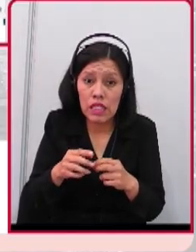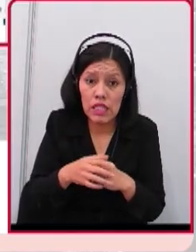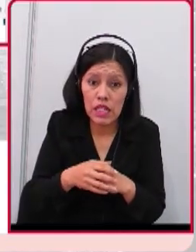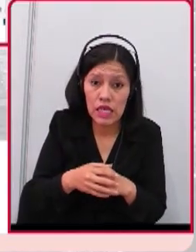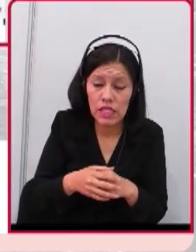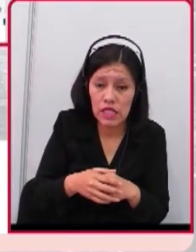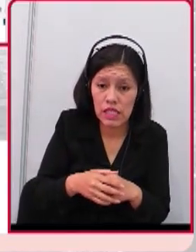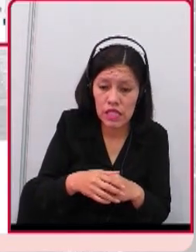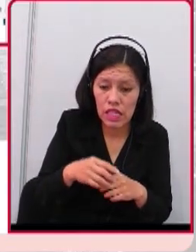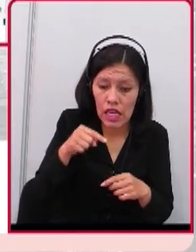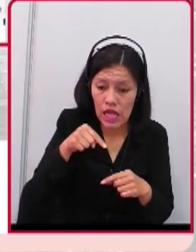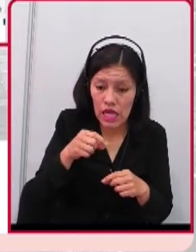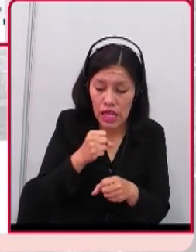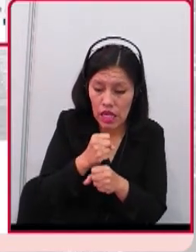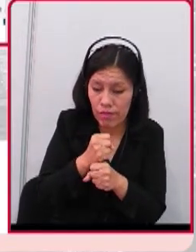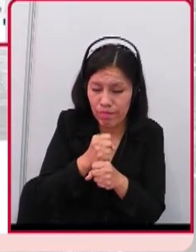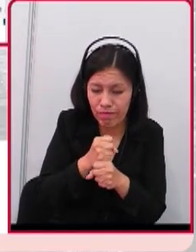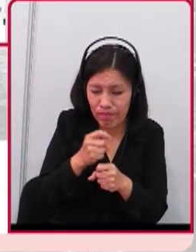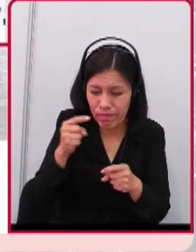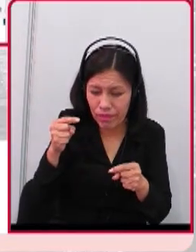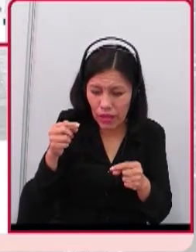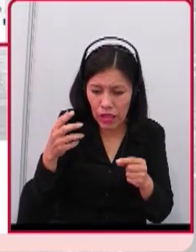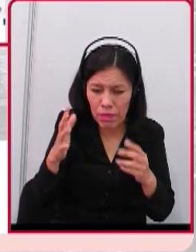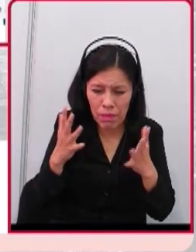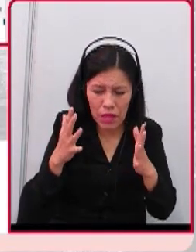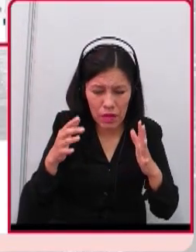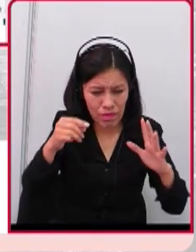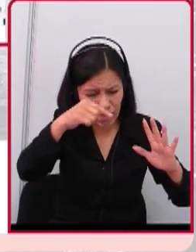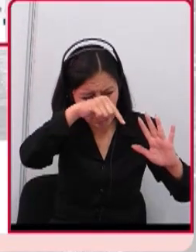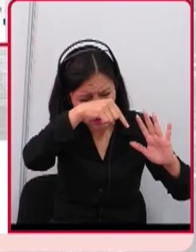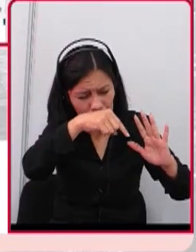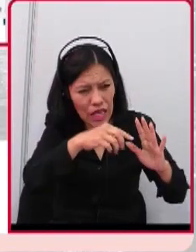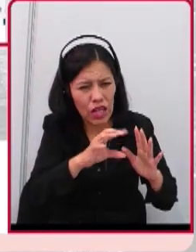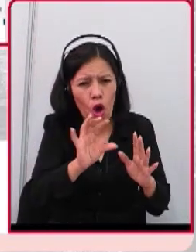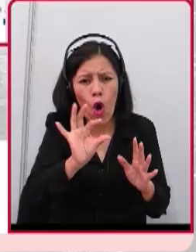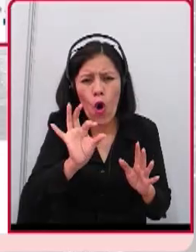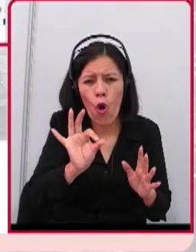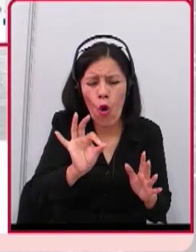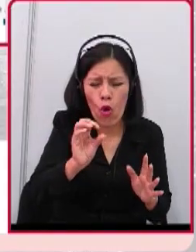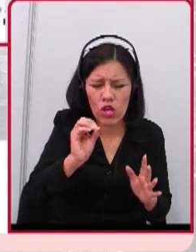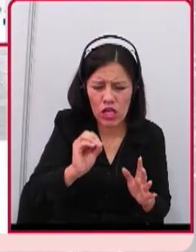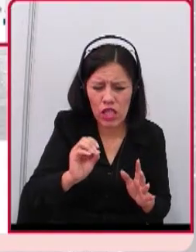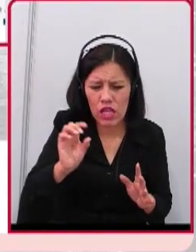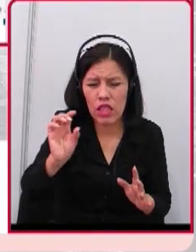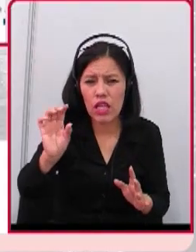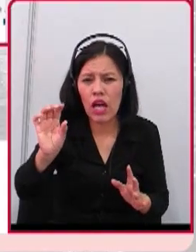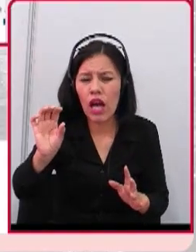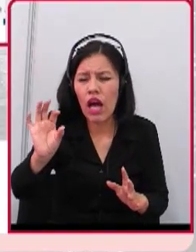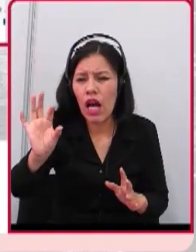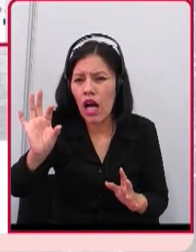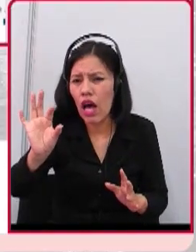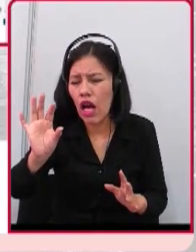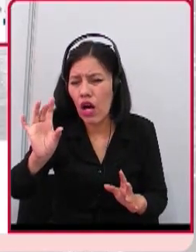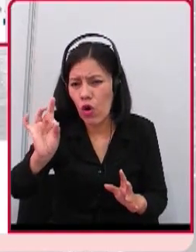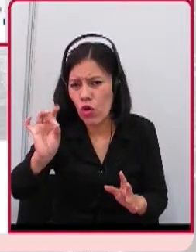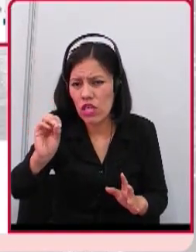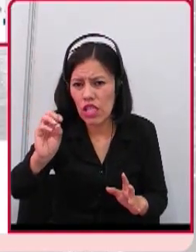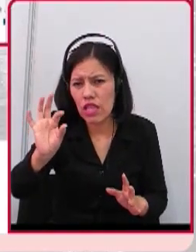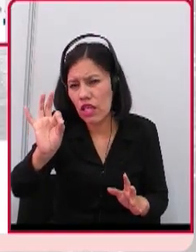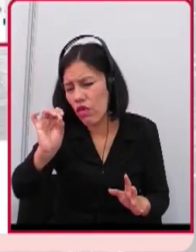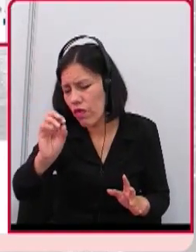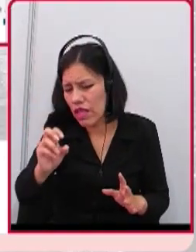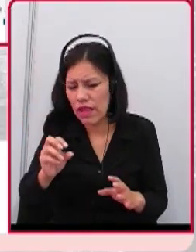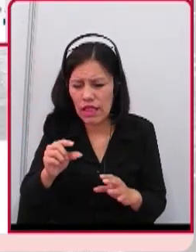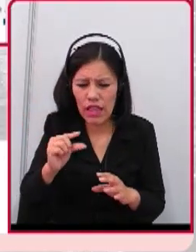este-oeste subverticales entre 80 y 90 grados de buzamiento, rellenos de pirita, enargita, y en la parte